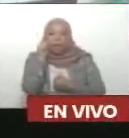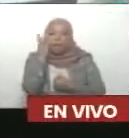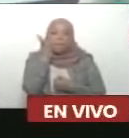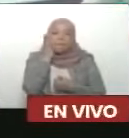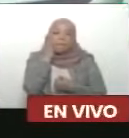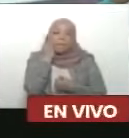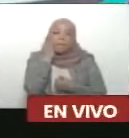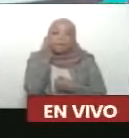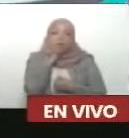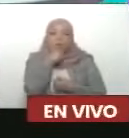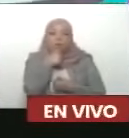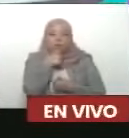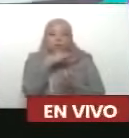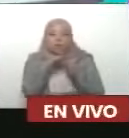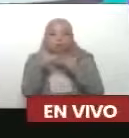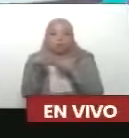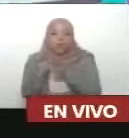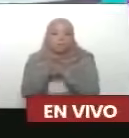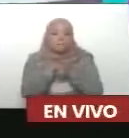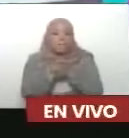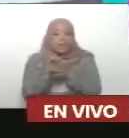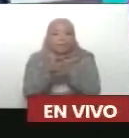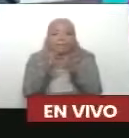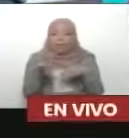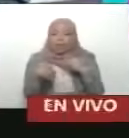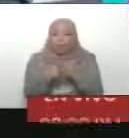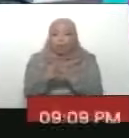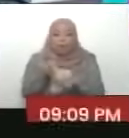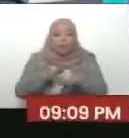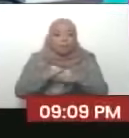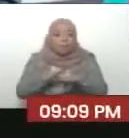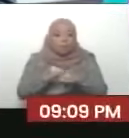al compadre, a la comadre, al amigo, a la amiga.